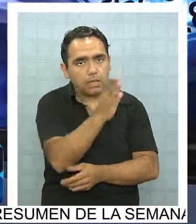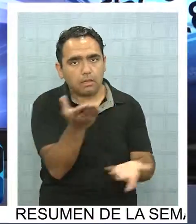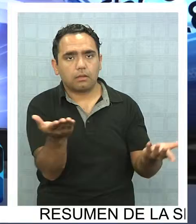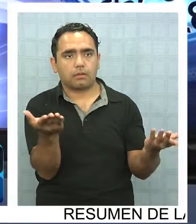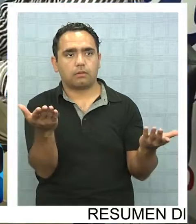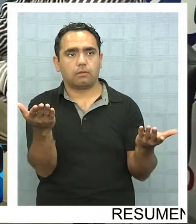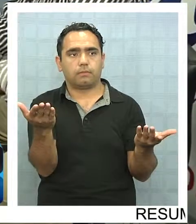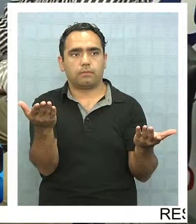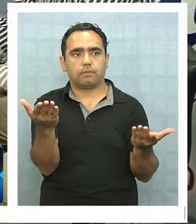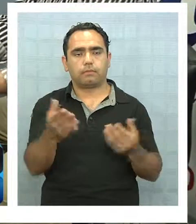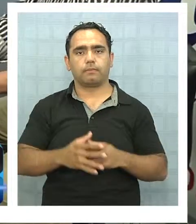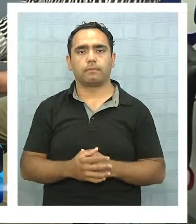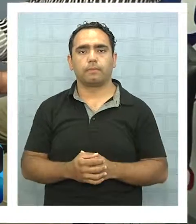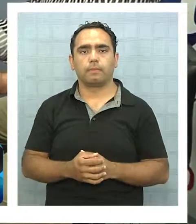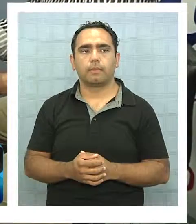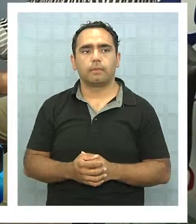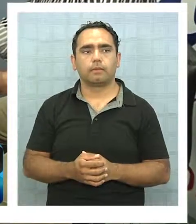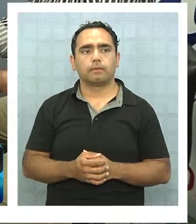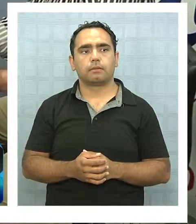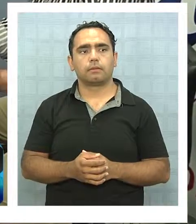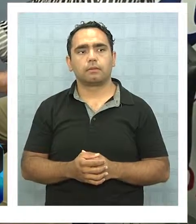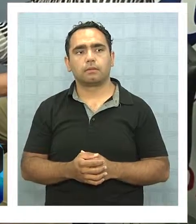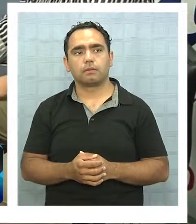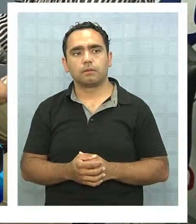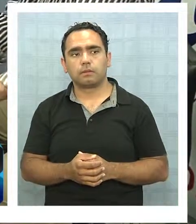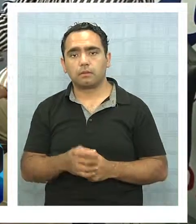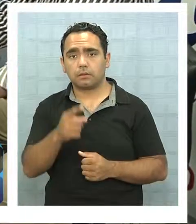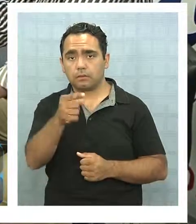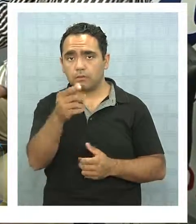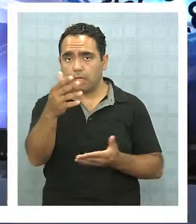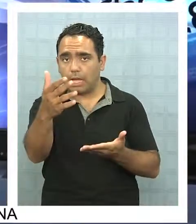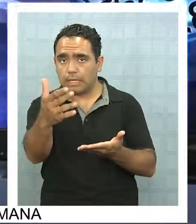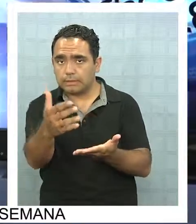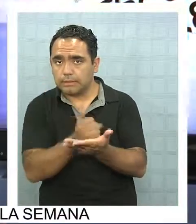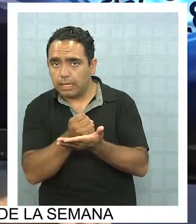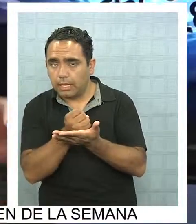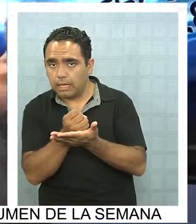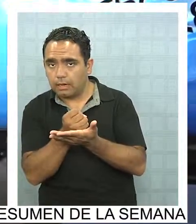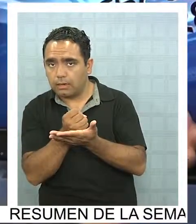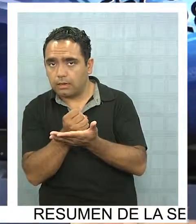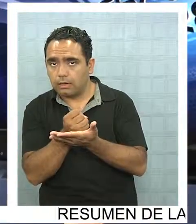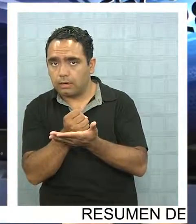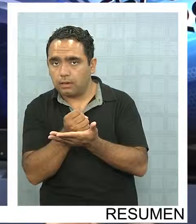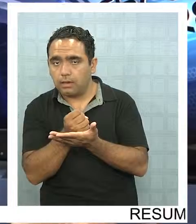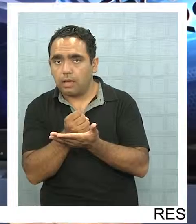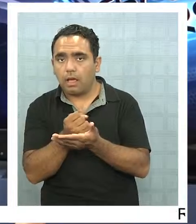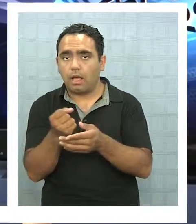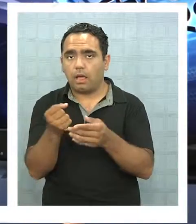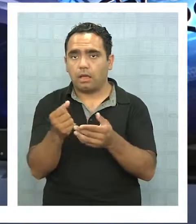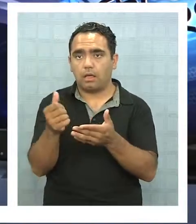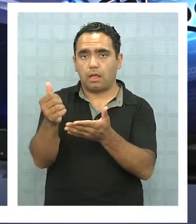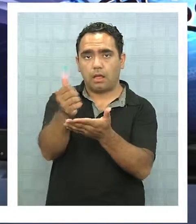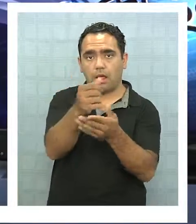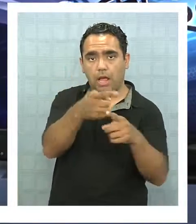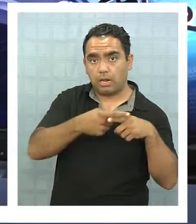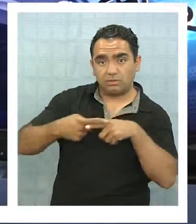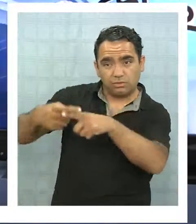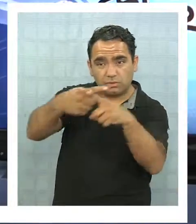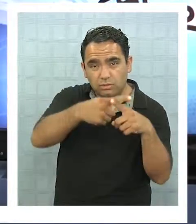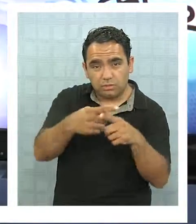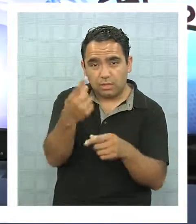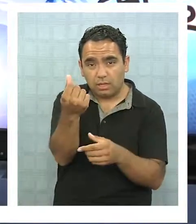sus viejos. Y ahora Entonces, el sacarle, digamos, en la sociedad una parte del salario